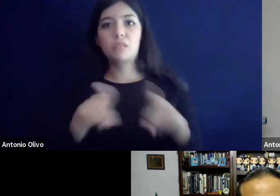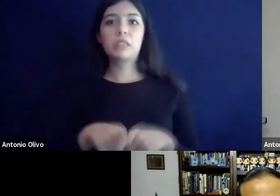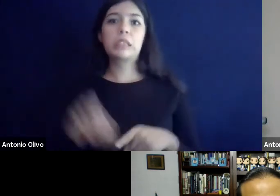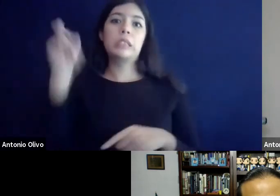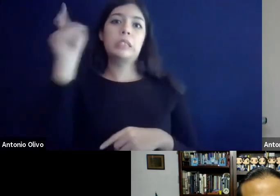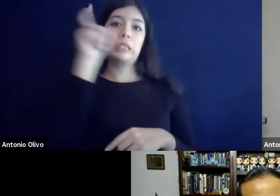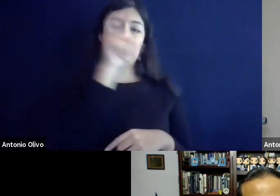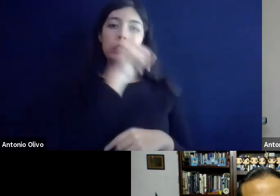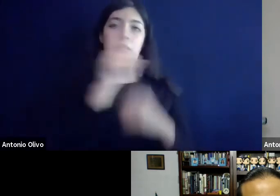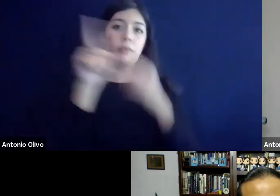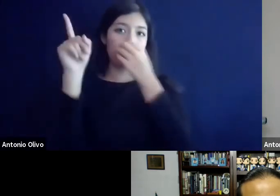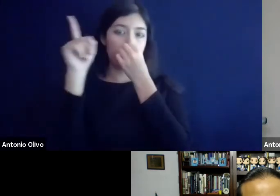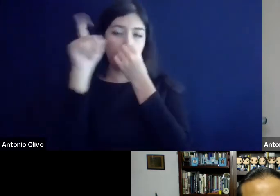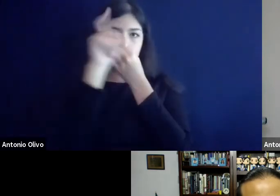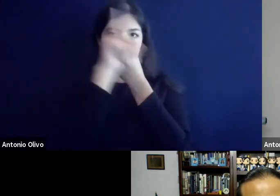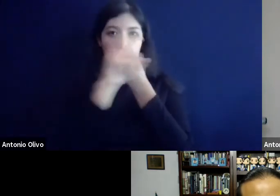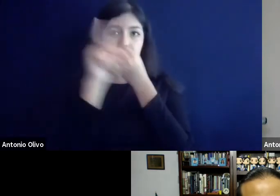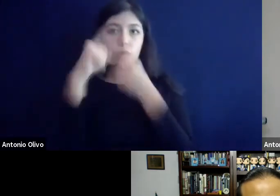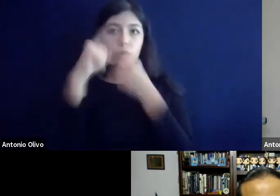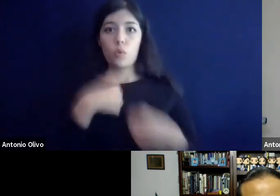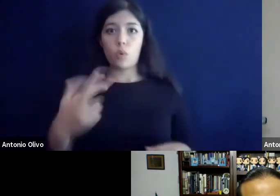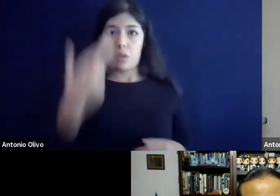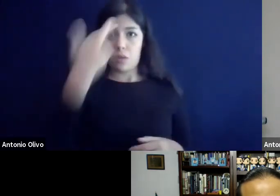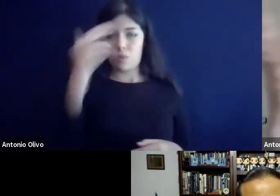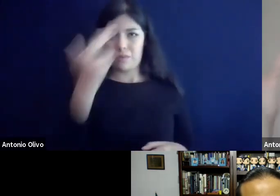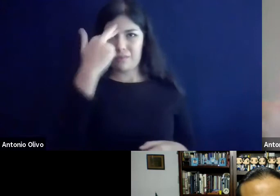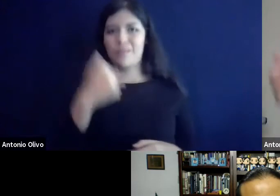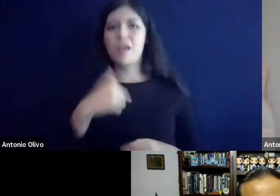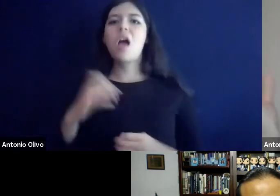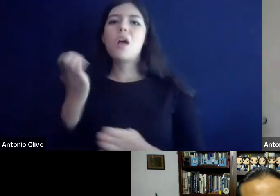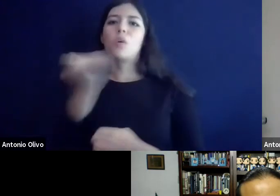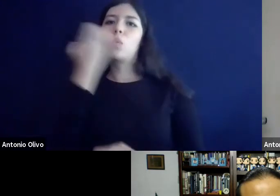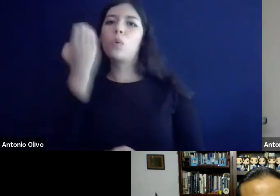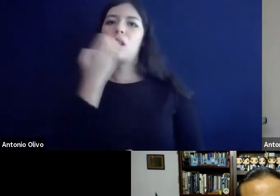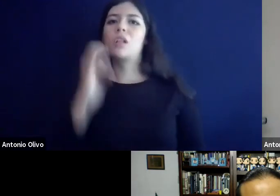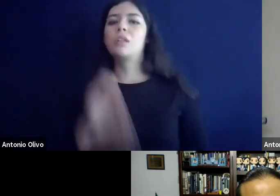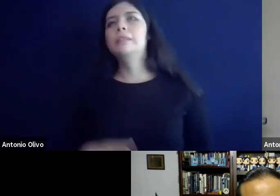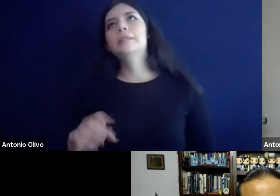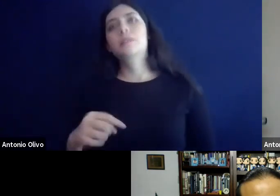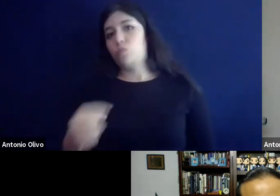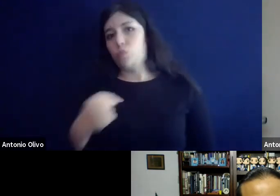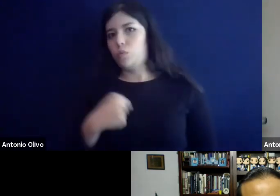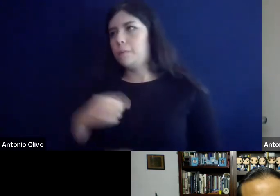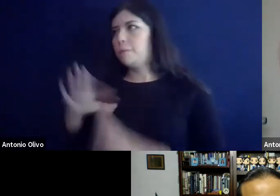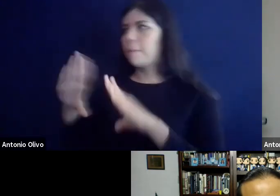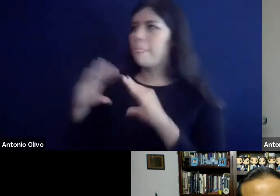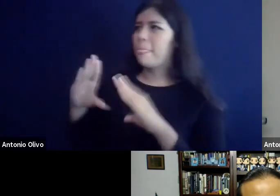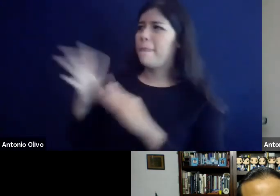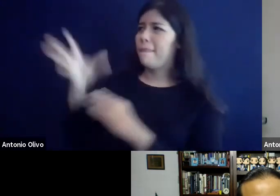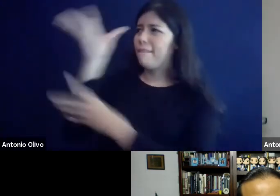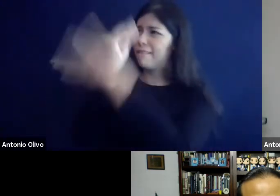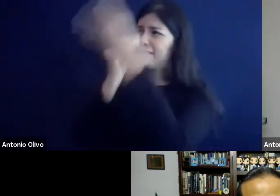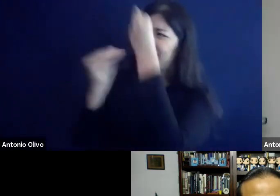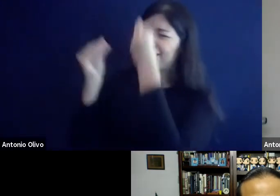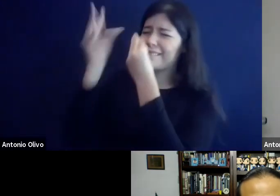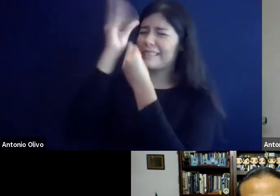ya cállate, güey, no puedes relajarte. Porque pues, claro que vives queriendo entender lo que no entiendes porque tu cerebro y estás.